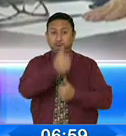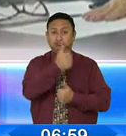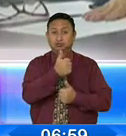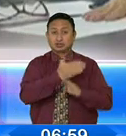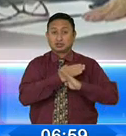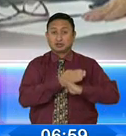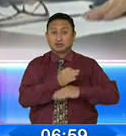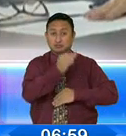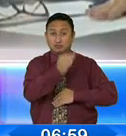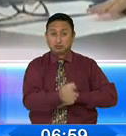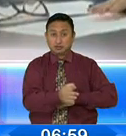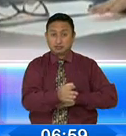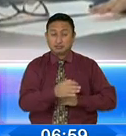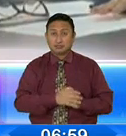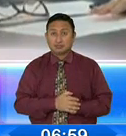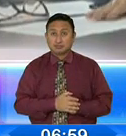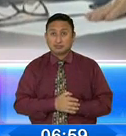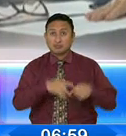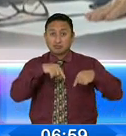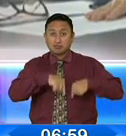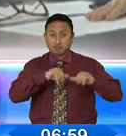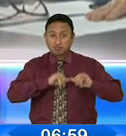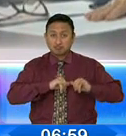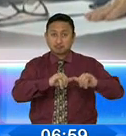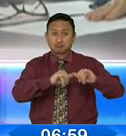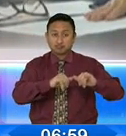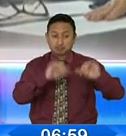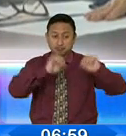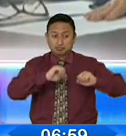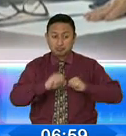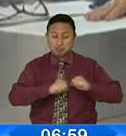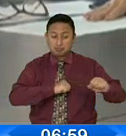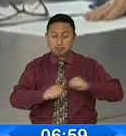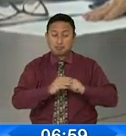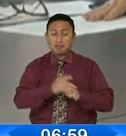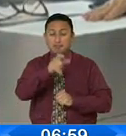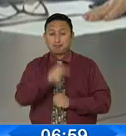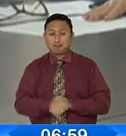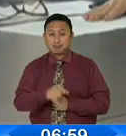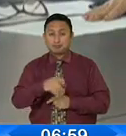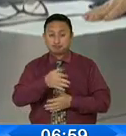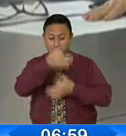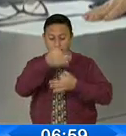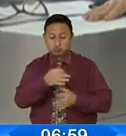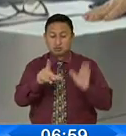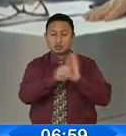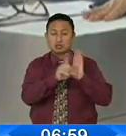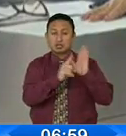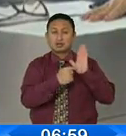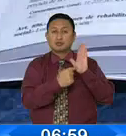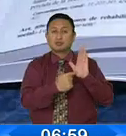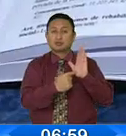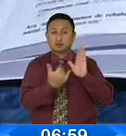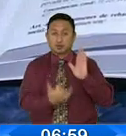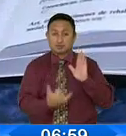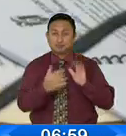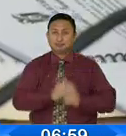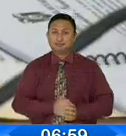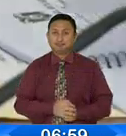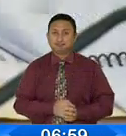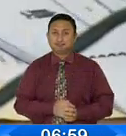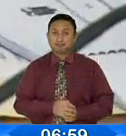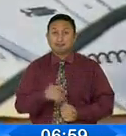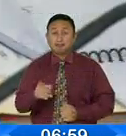defensora subrogante se encuentra vigente con la acción de personal debida y legalmente emitida el día de hoy. Conflicto legal